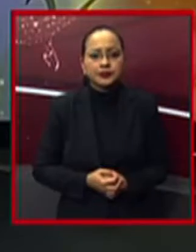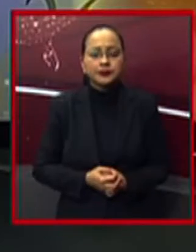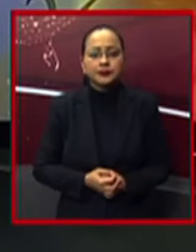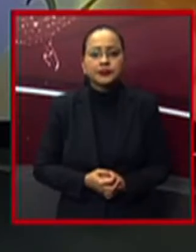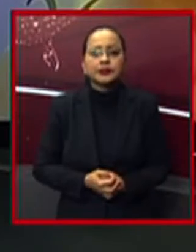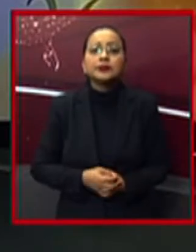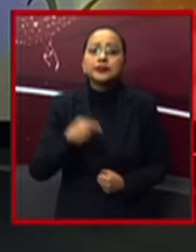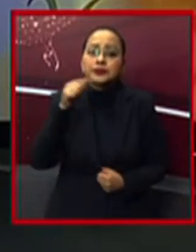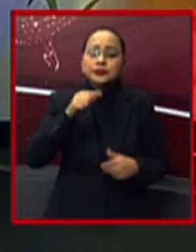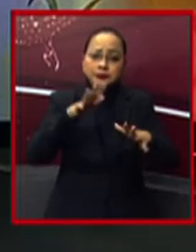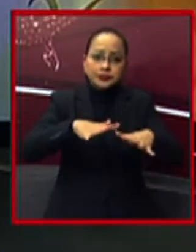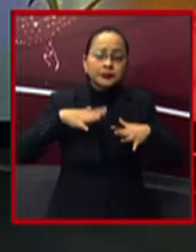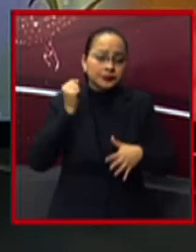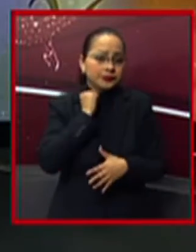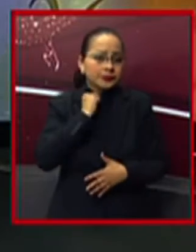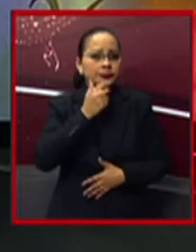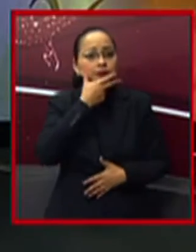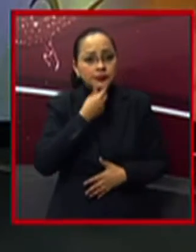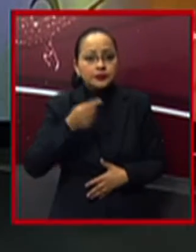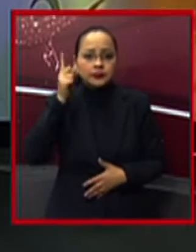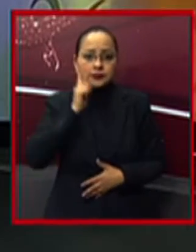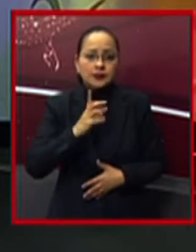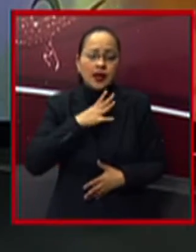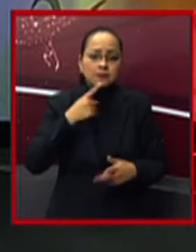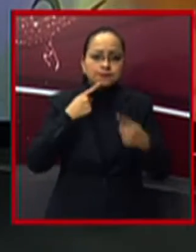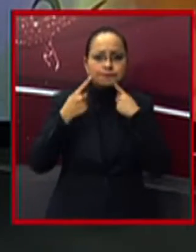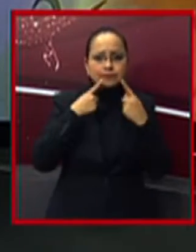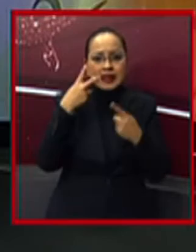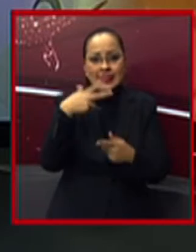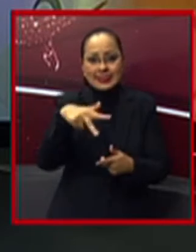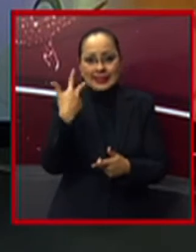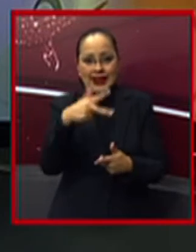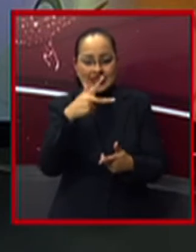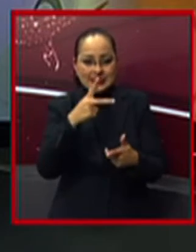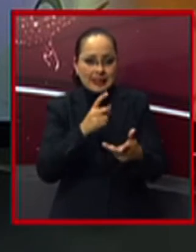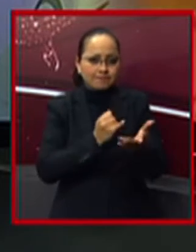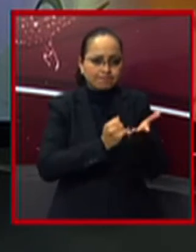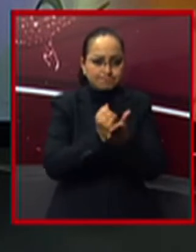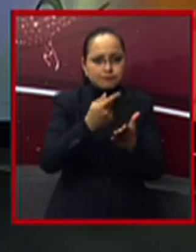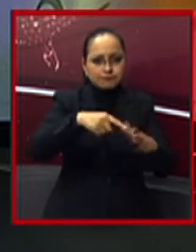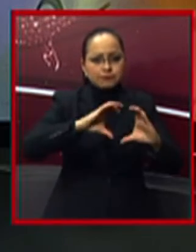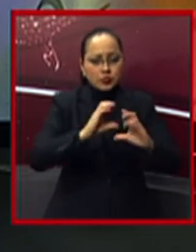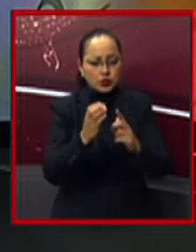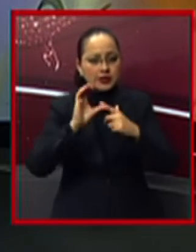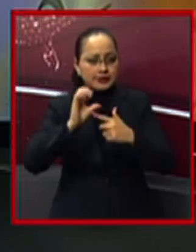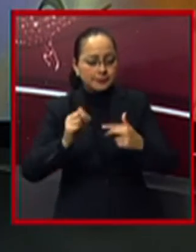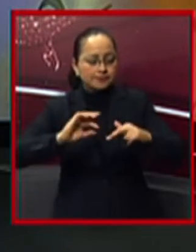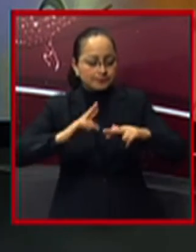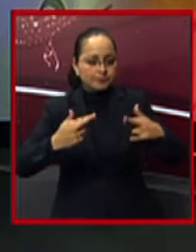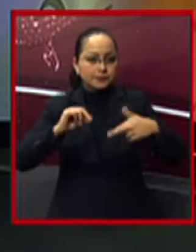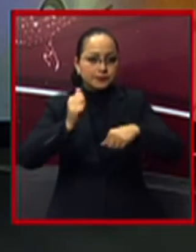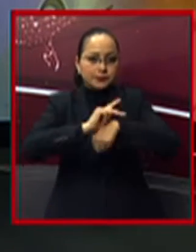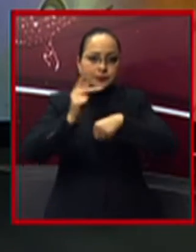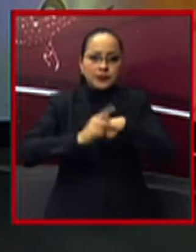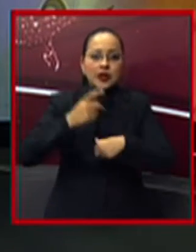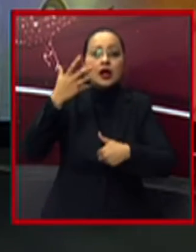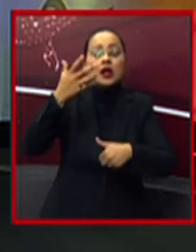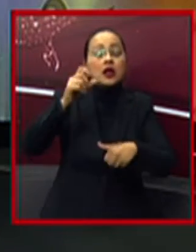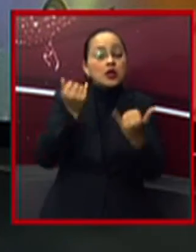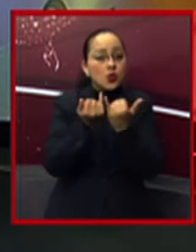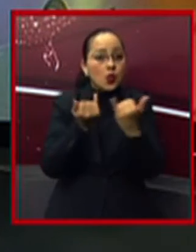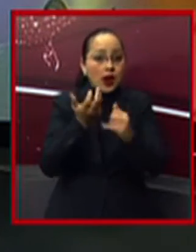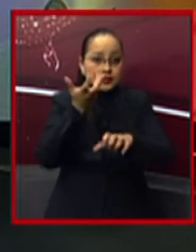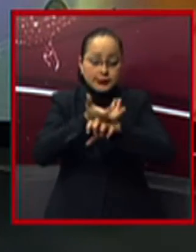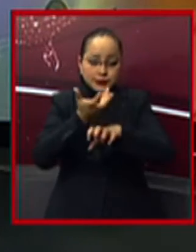Y es que en el Pleno, senadoras y senadores debatieron 13 dictámenes de la Comisión de Relaciones Exteriores y Relaciones Exteriores de América del